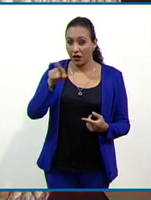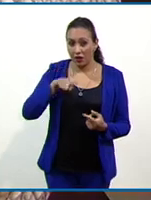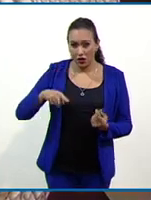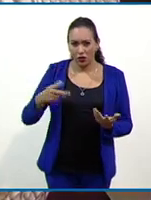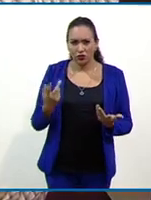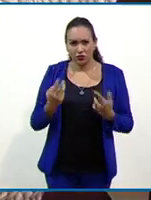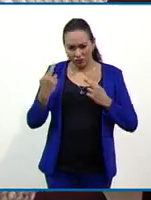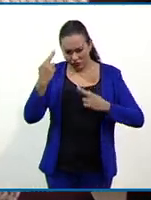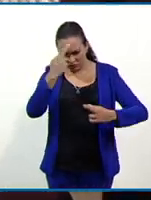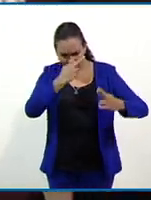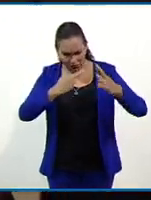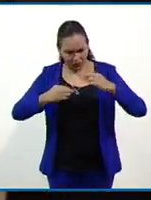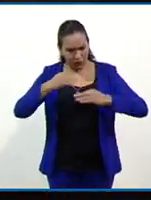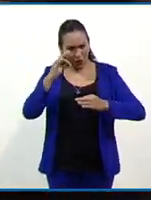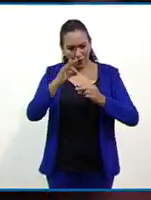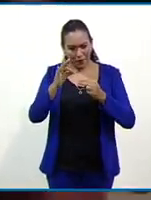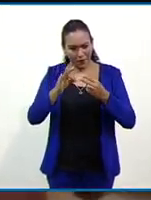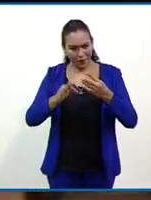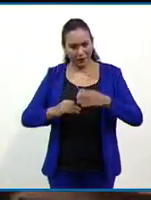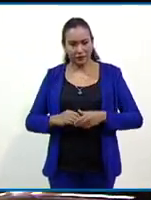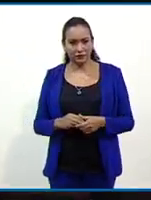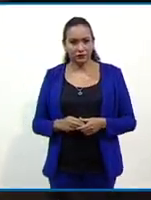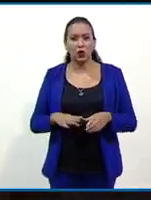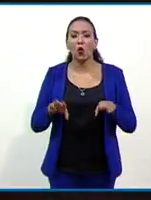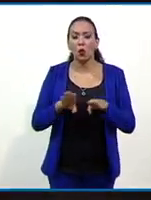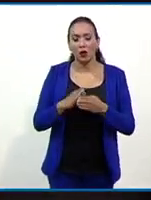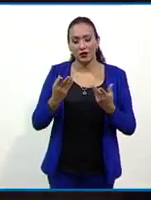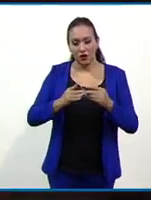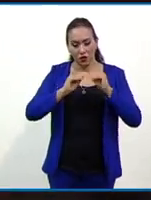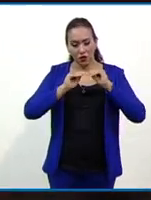la reforma judicial. A través de la circular